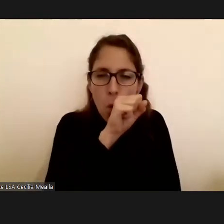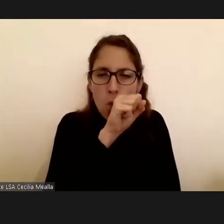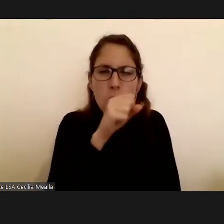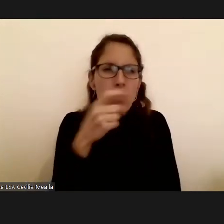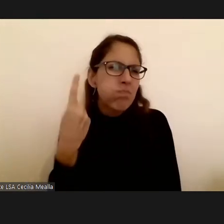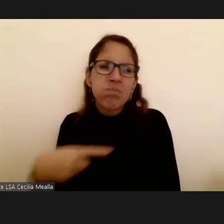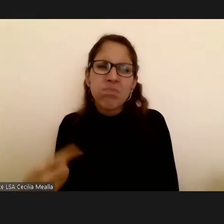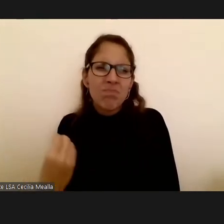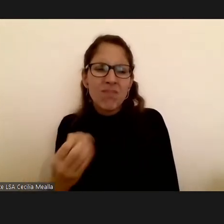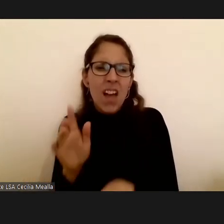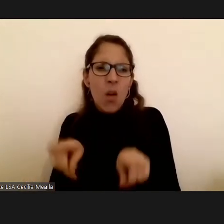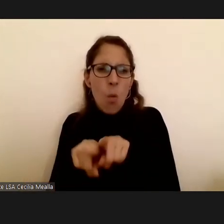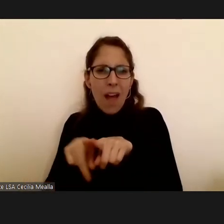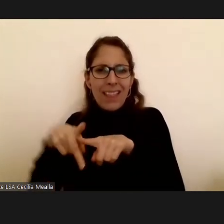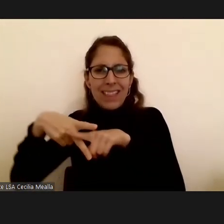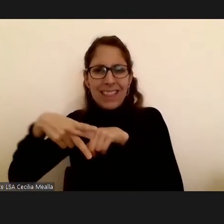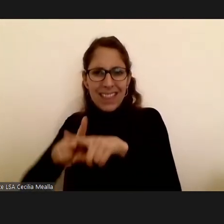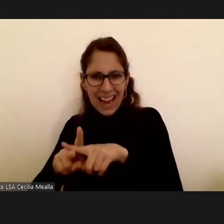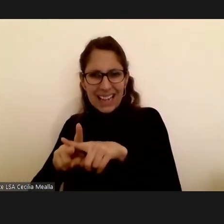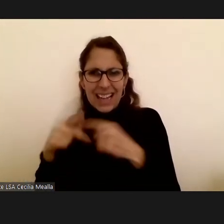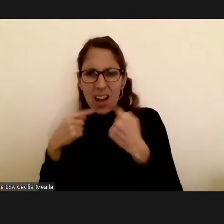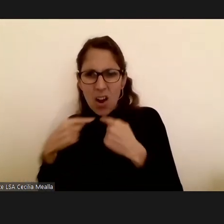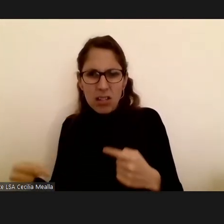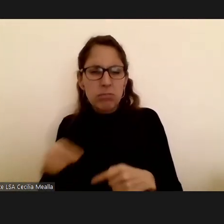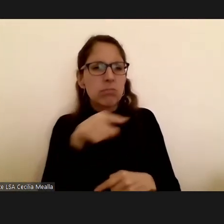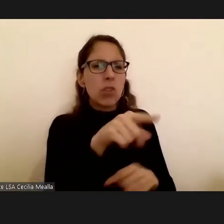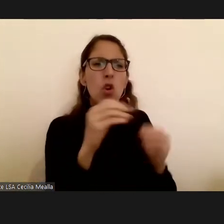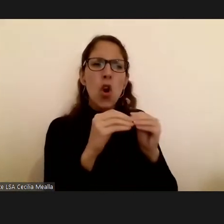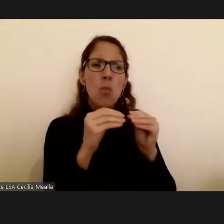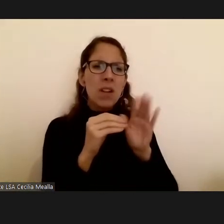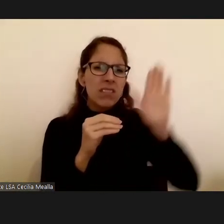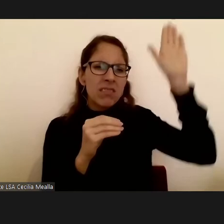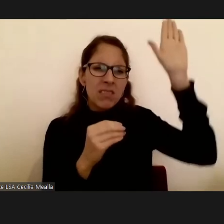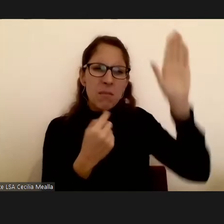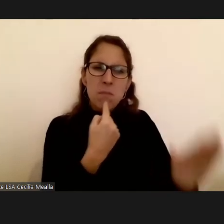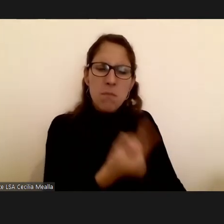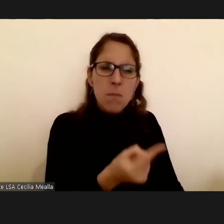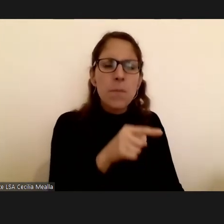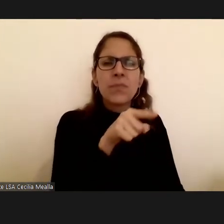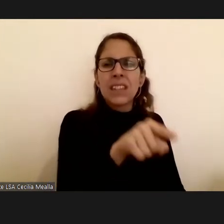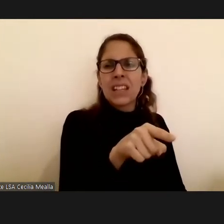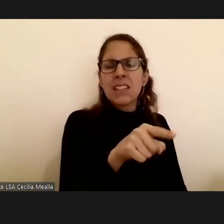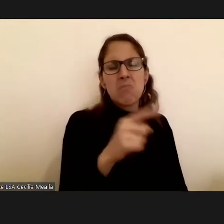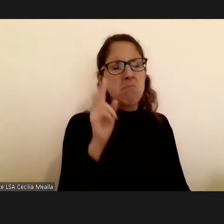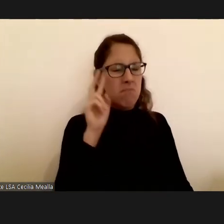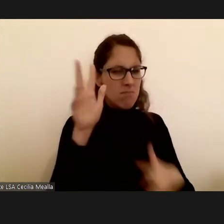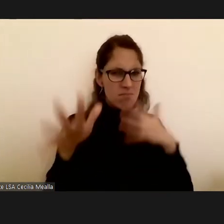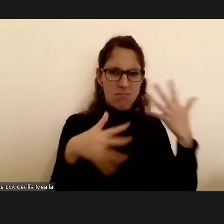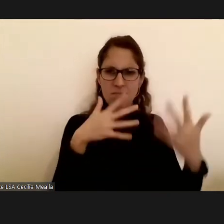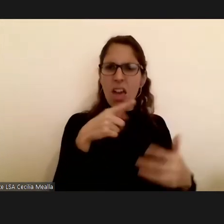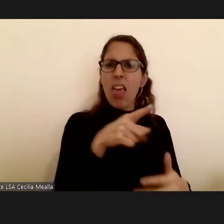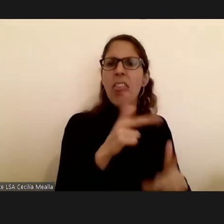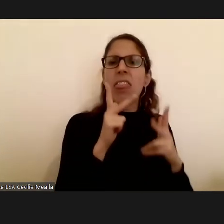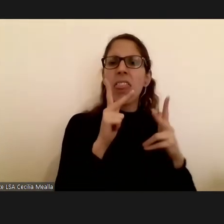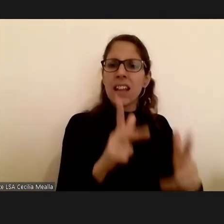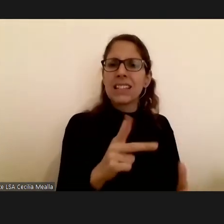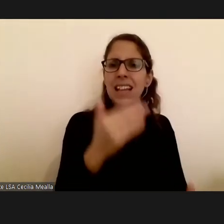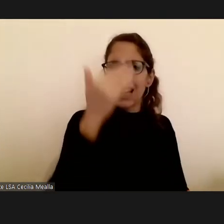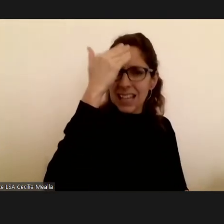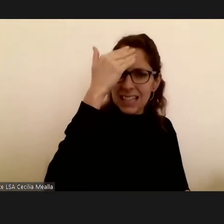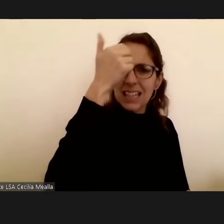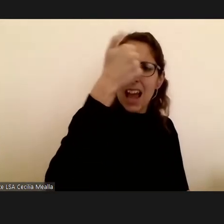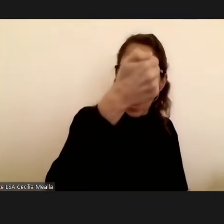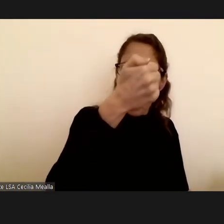perdón, 15C o 15B, porque acá está 15, 15A y 15B. ¿Y no tienen la